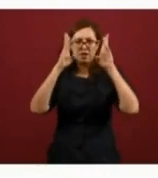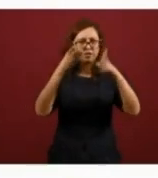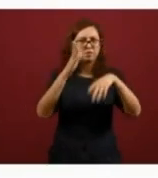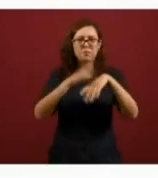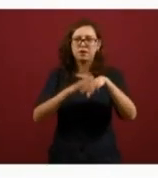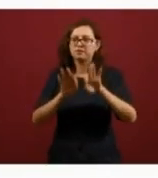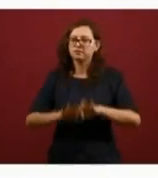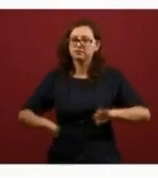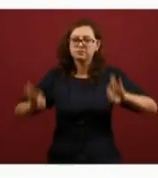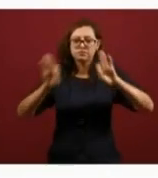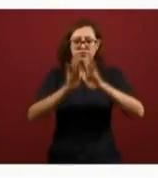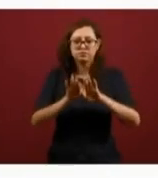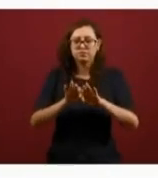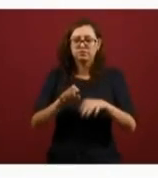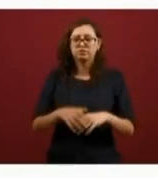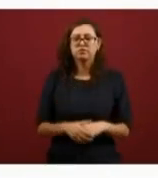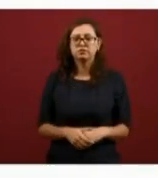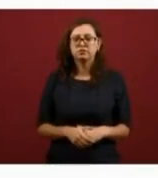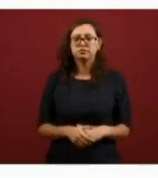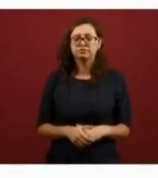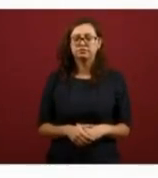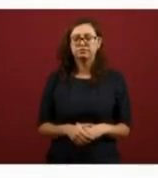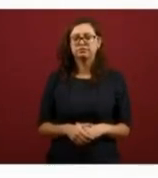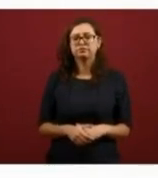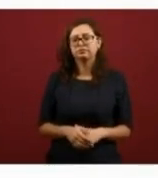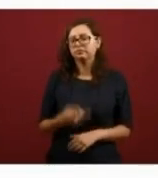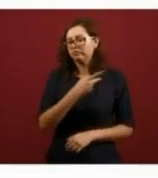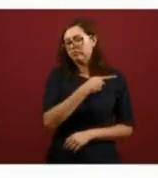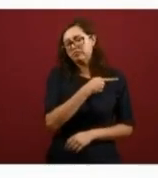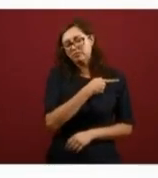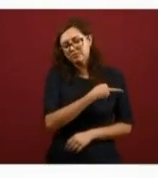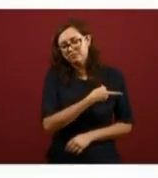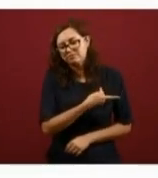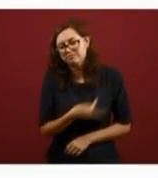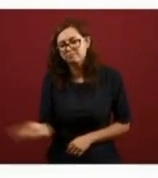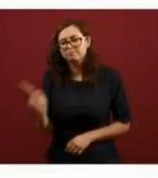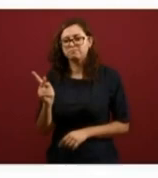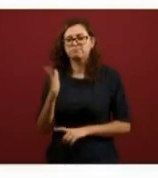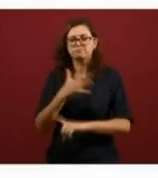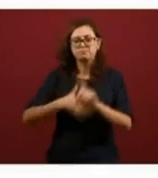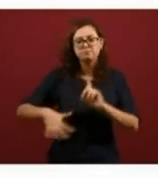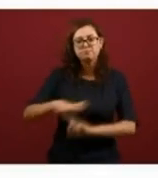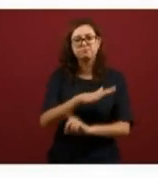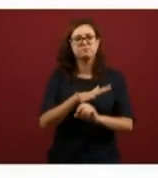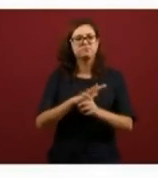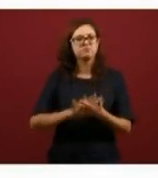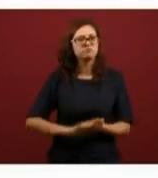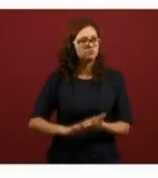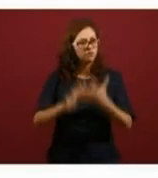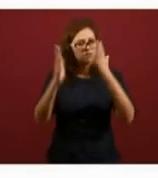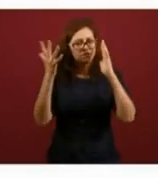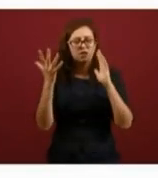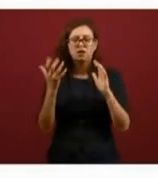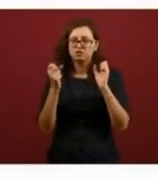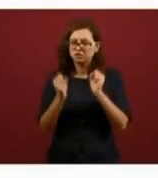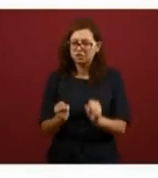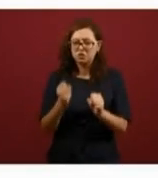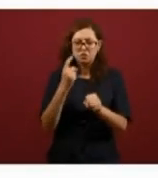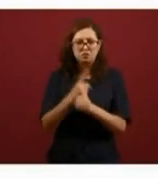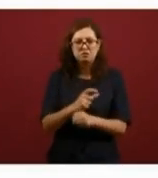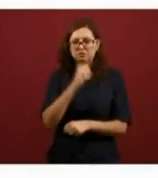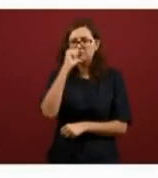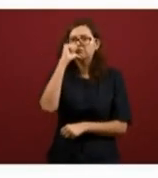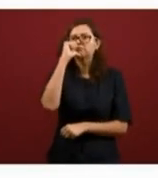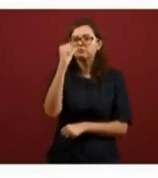prioritaria por su condición de marginación, de inseguridad, de pobreza. Y los 14 estados que